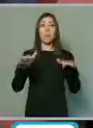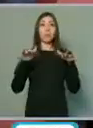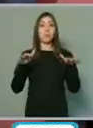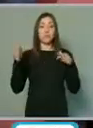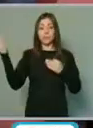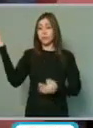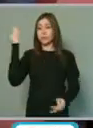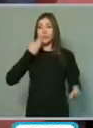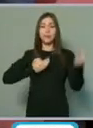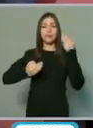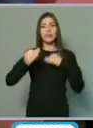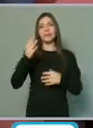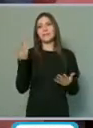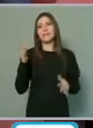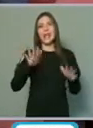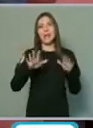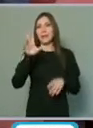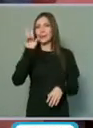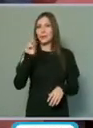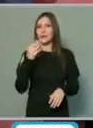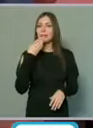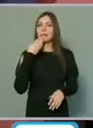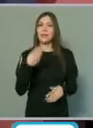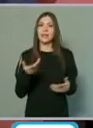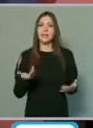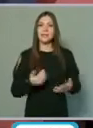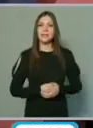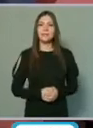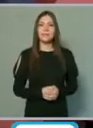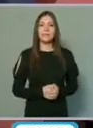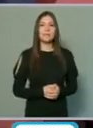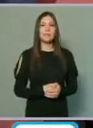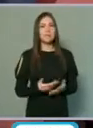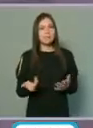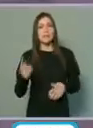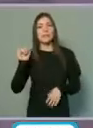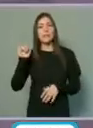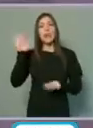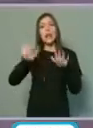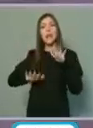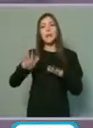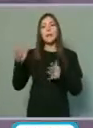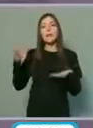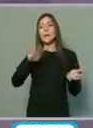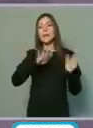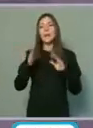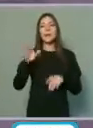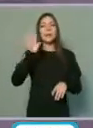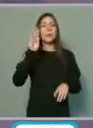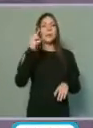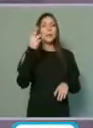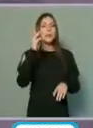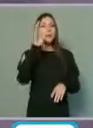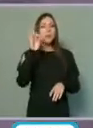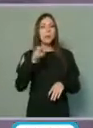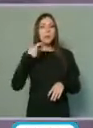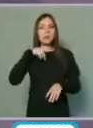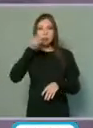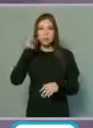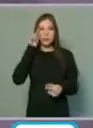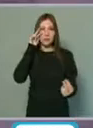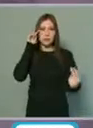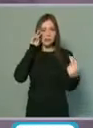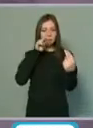exactamente. Pues hay que recordar que alrededor del 93% del juicio que hace una persona acerca de nosotros, sobre todo en